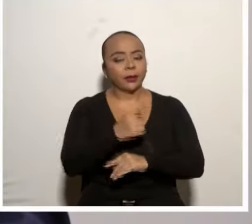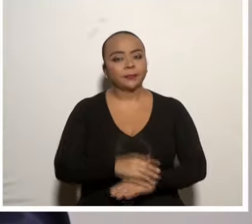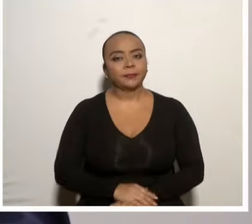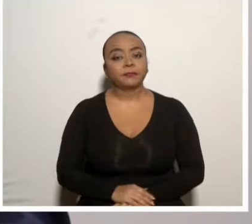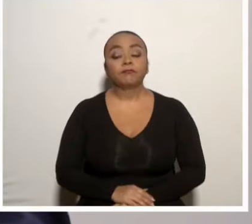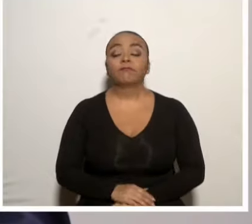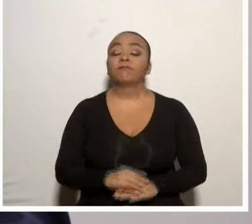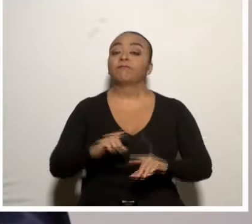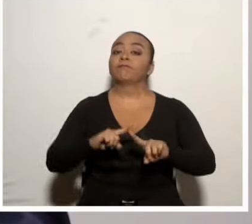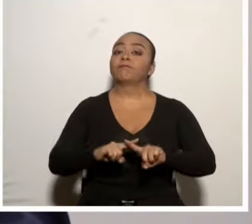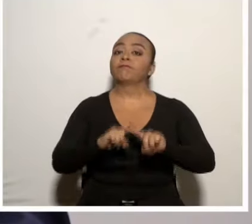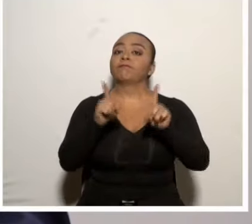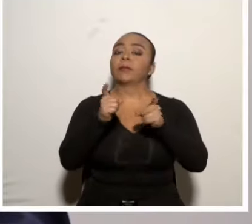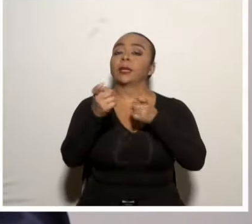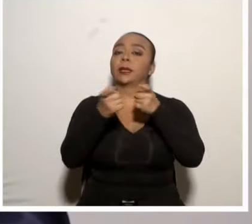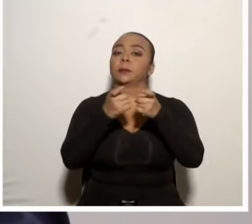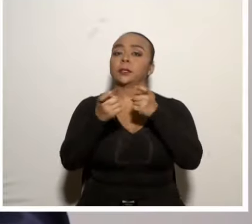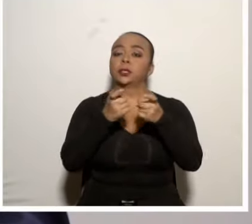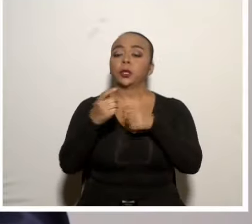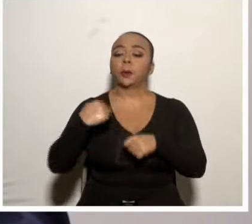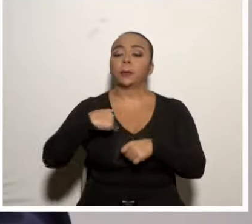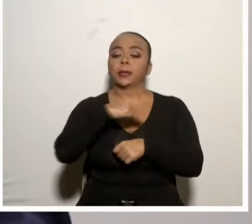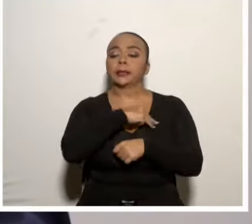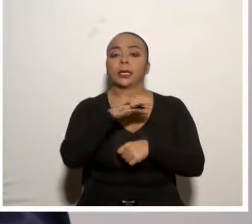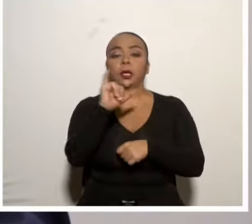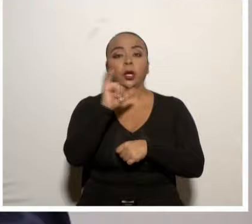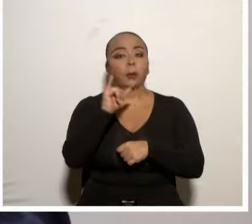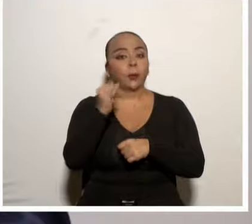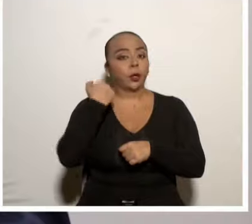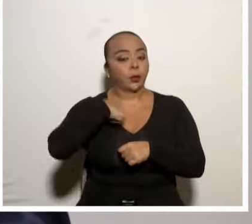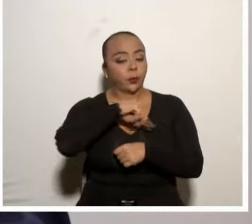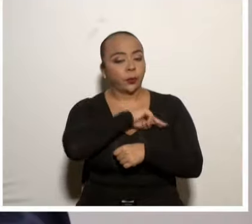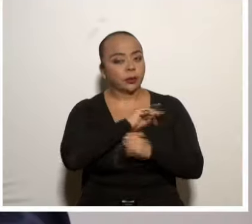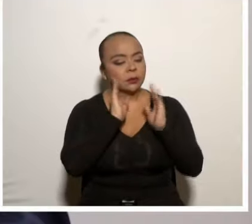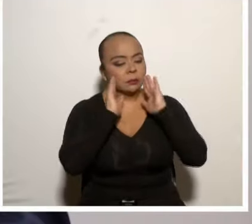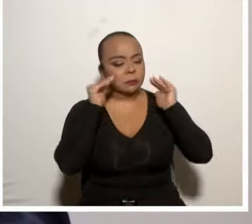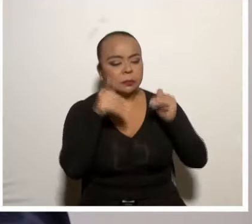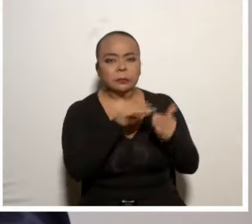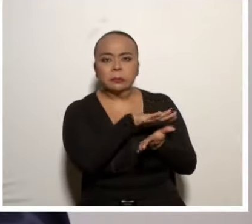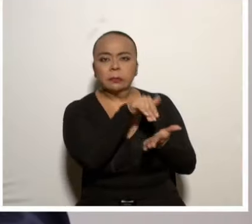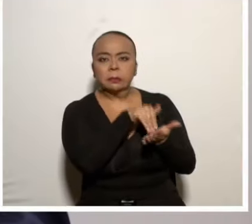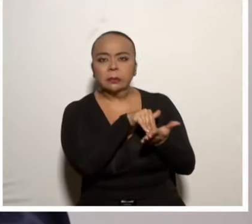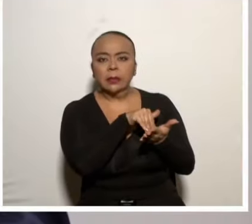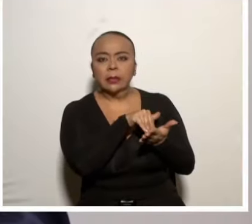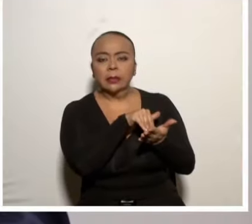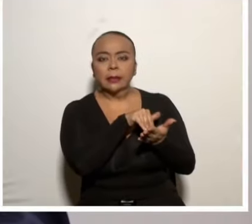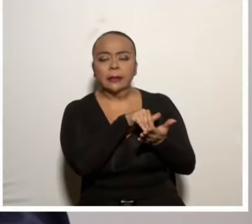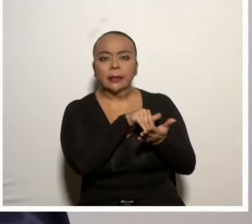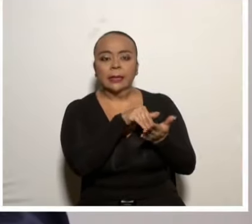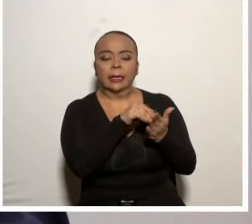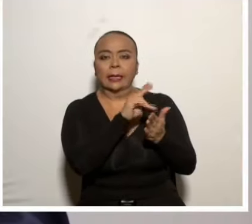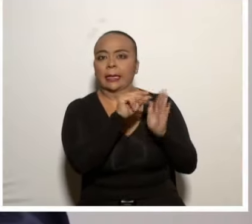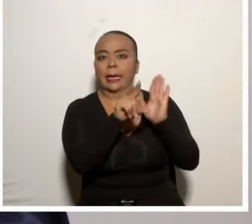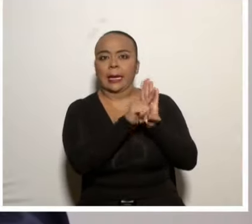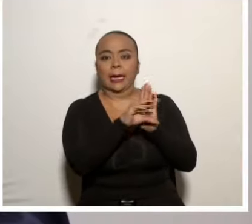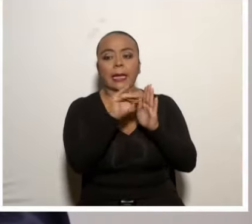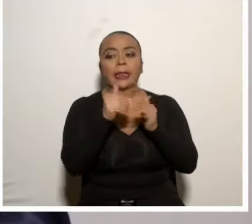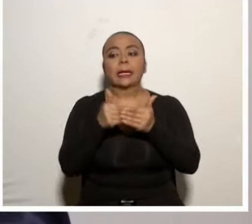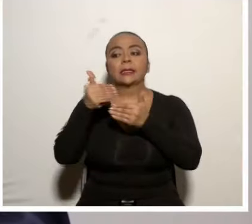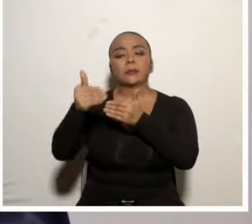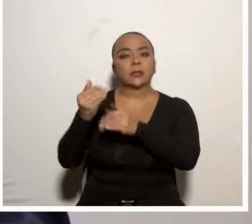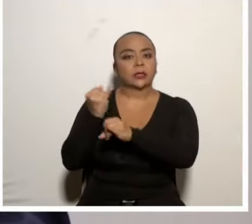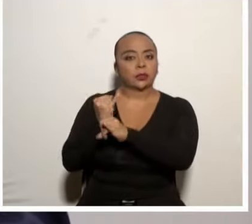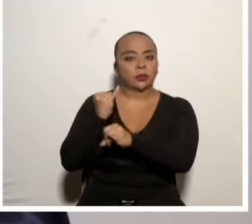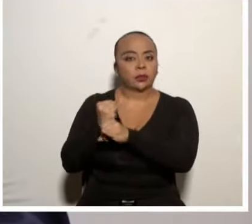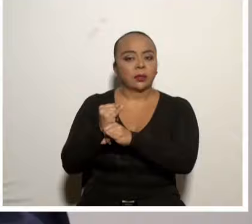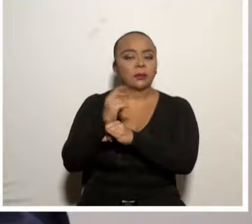No obstante, la administración en un ministerio como el nuestro, concentrado al principio ilegalmente y luego de una manera institucional,